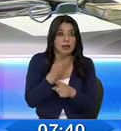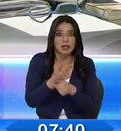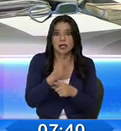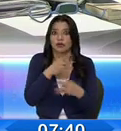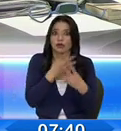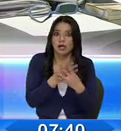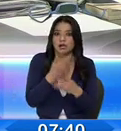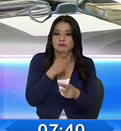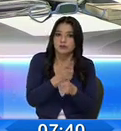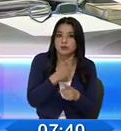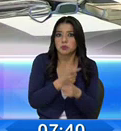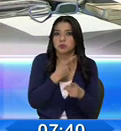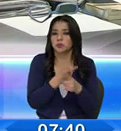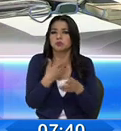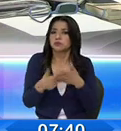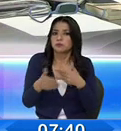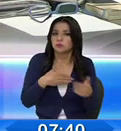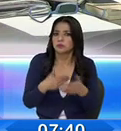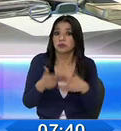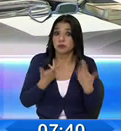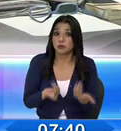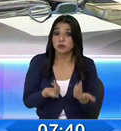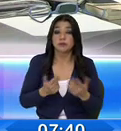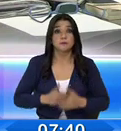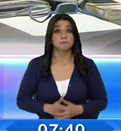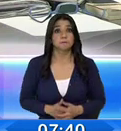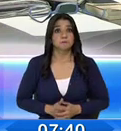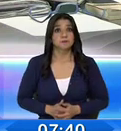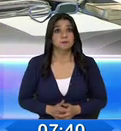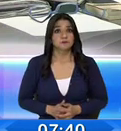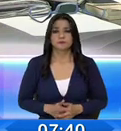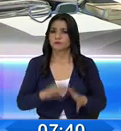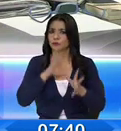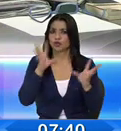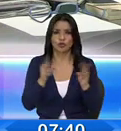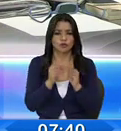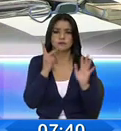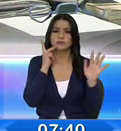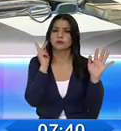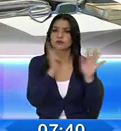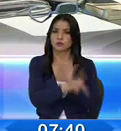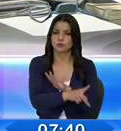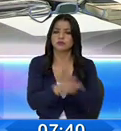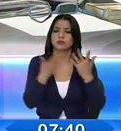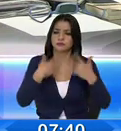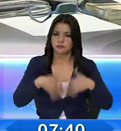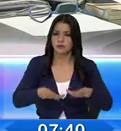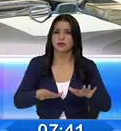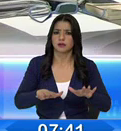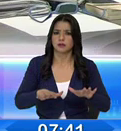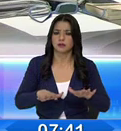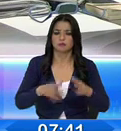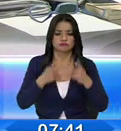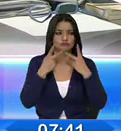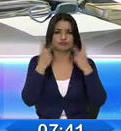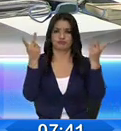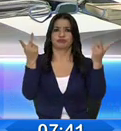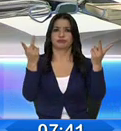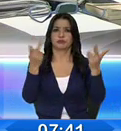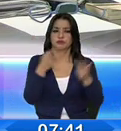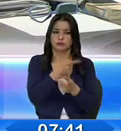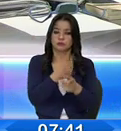cárcel de la persecución judicial que vivimos en ese momento de todo este tema que lo denunciamos a la luz pública y luego